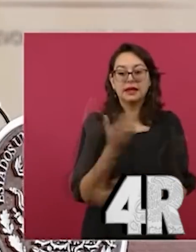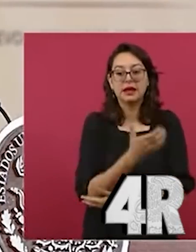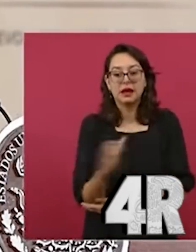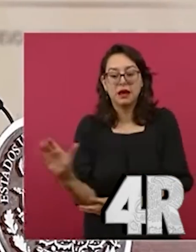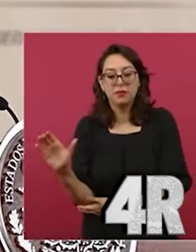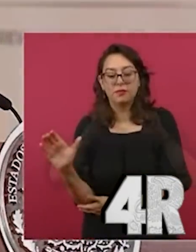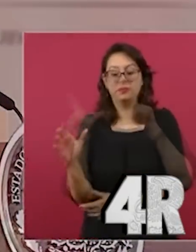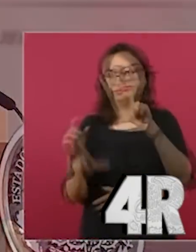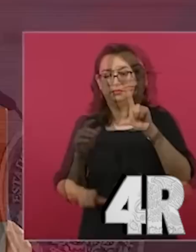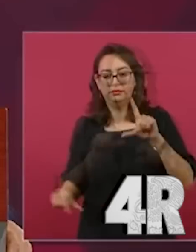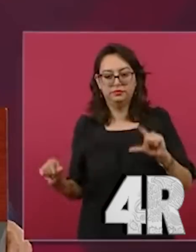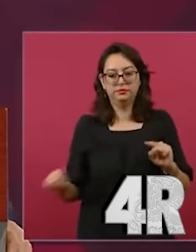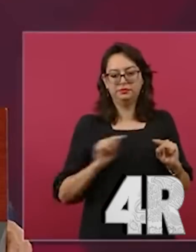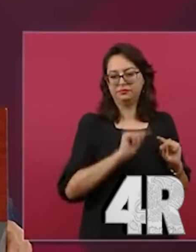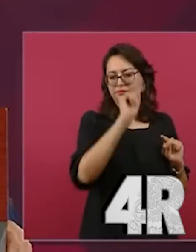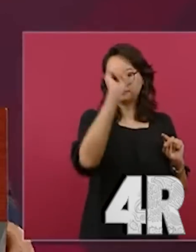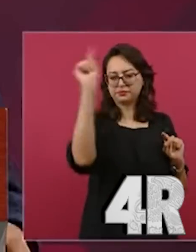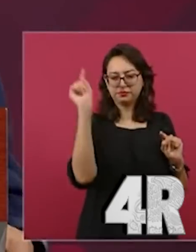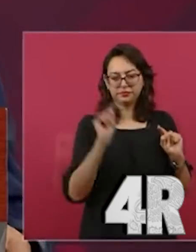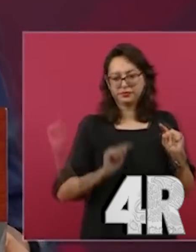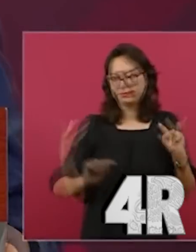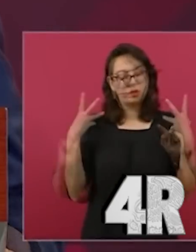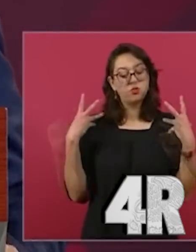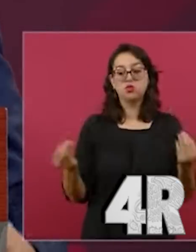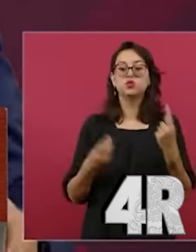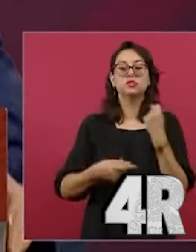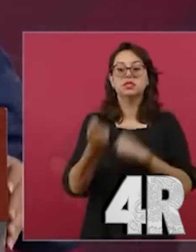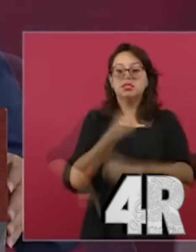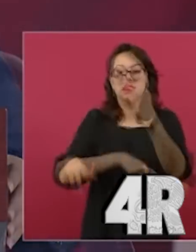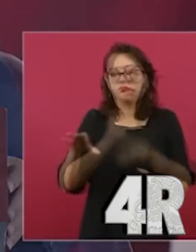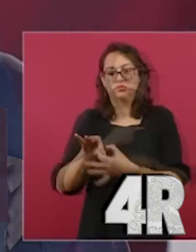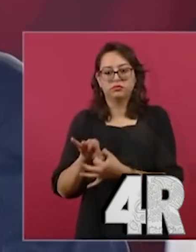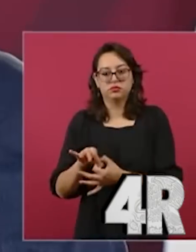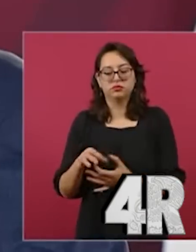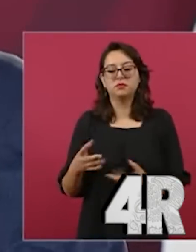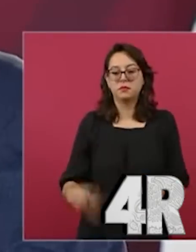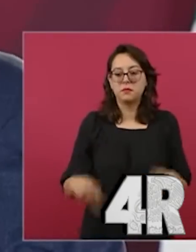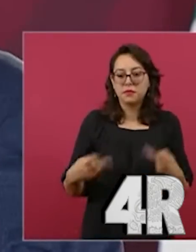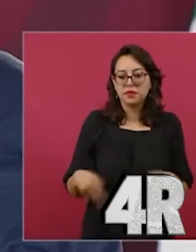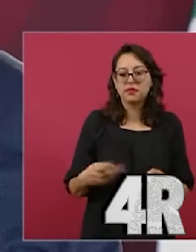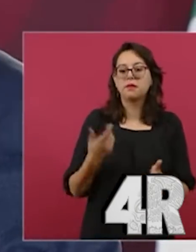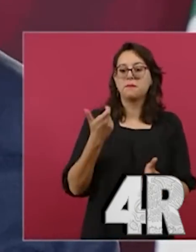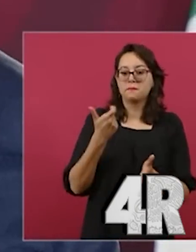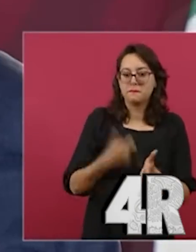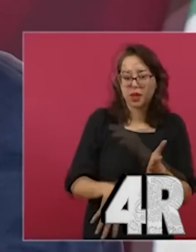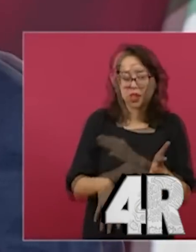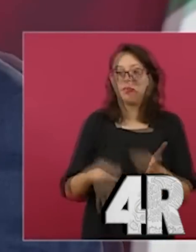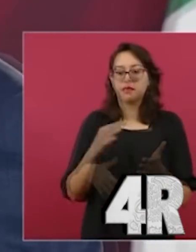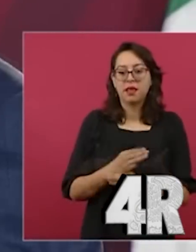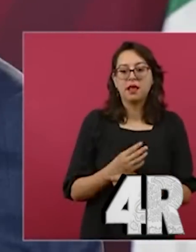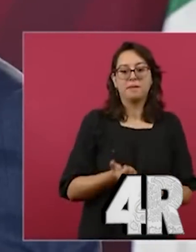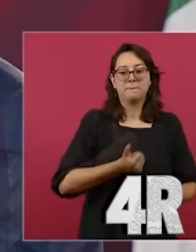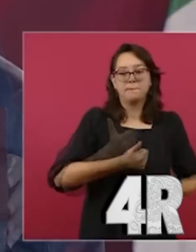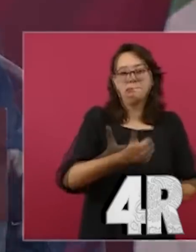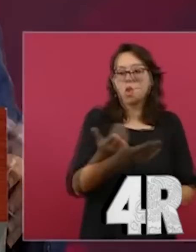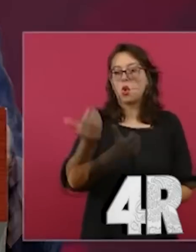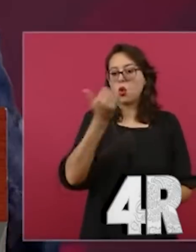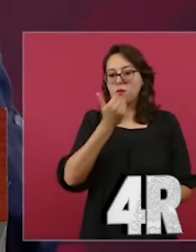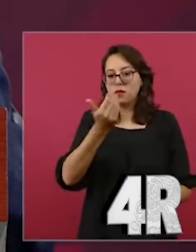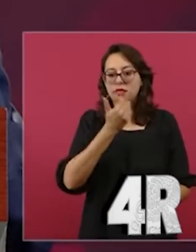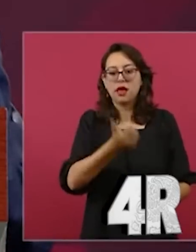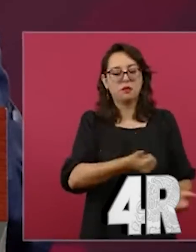que hay miles en las comunidades marginadas y se llevan mercancías alimentos